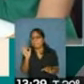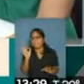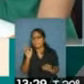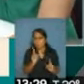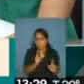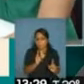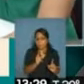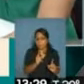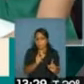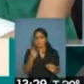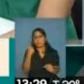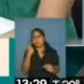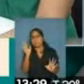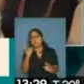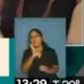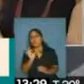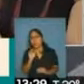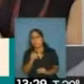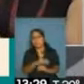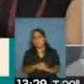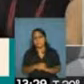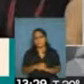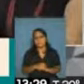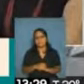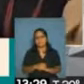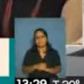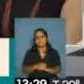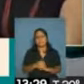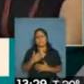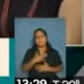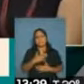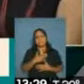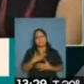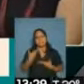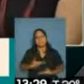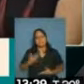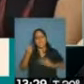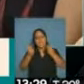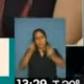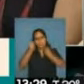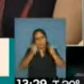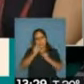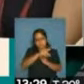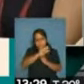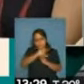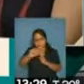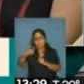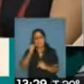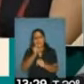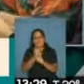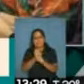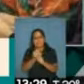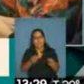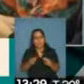caso el tinte de las observaciones? Bueno, la preocupación mayor que tenían sobre todo los sectores de los trabajadores de la